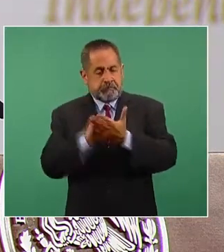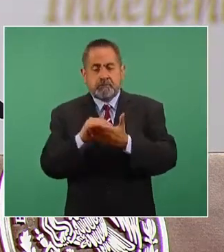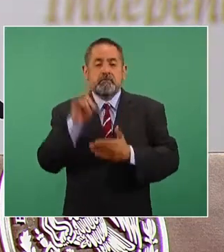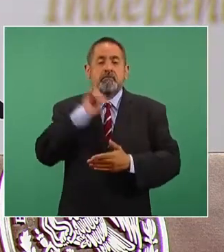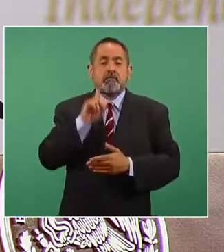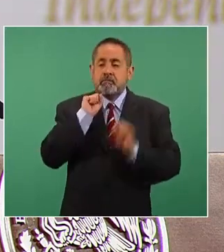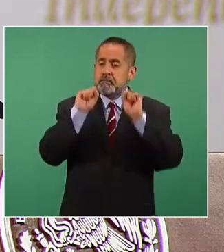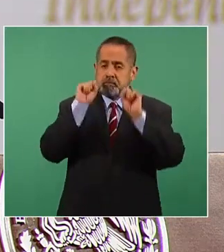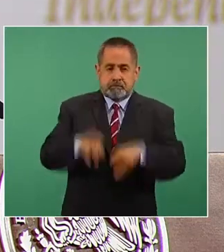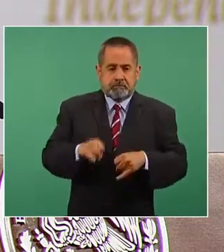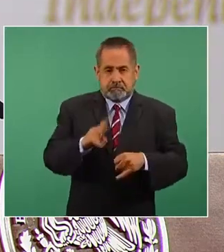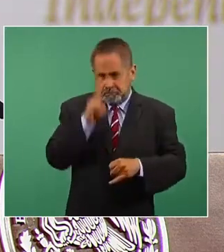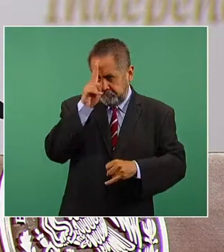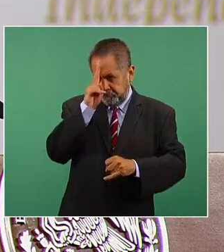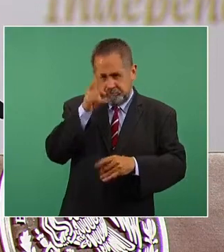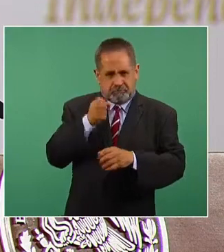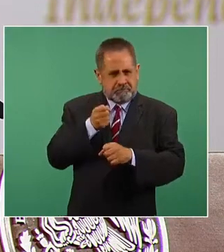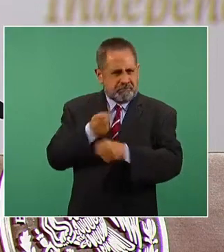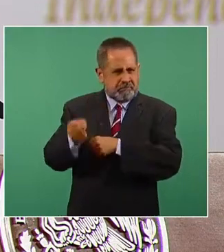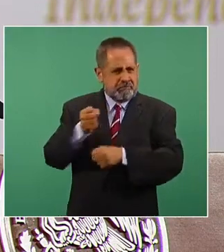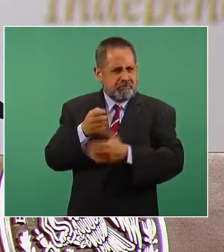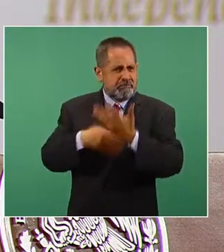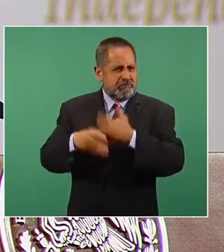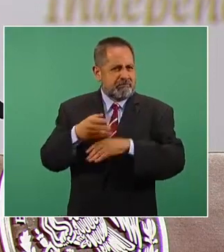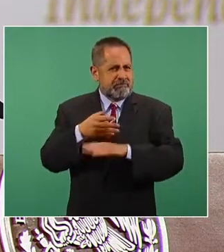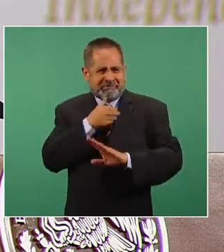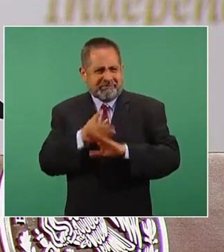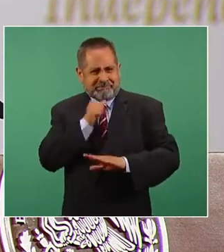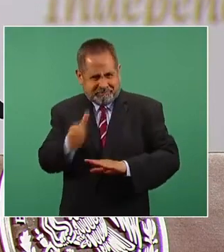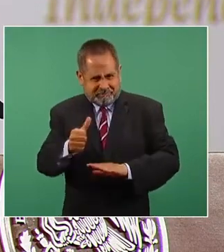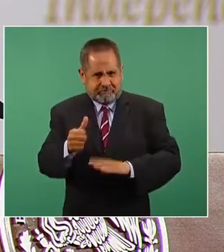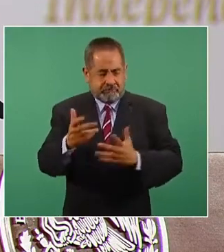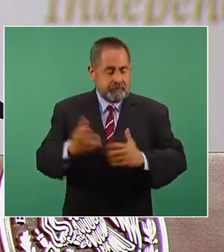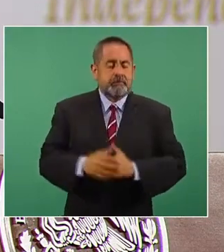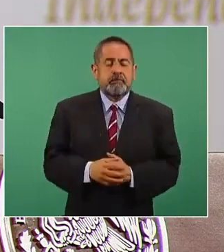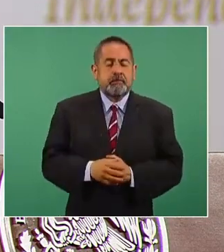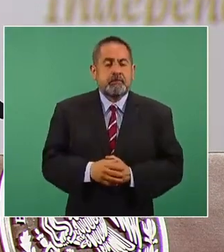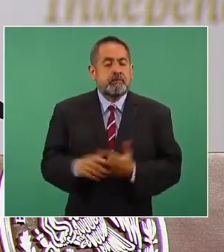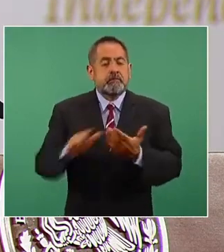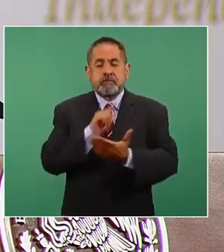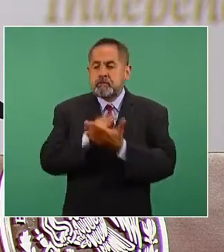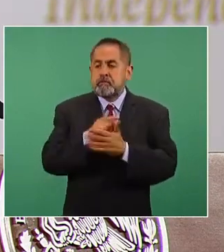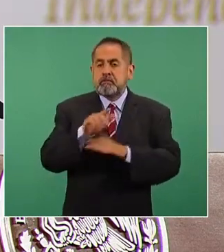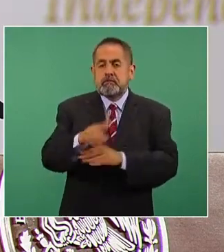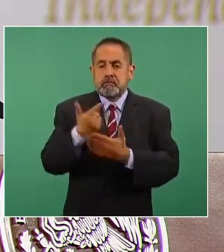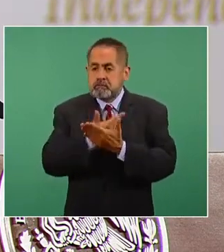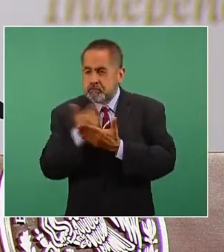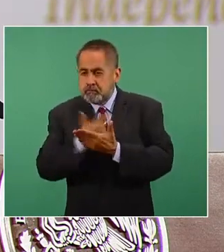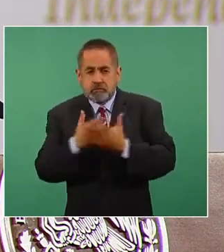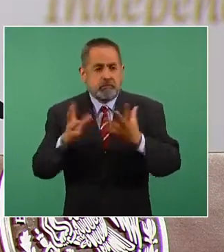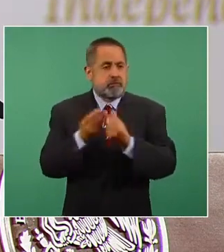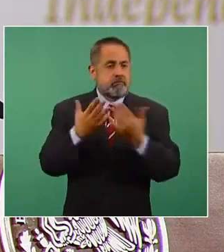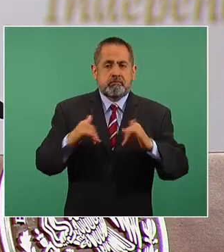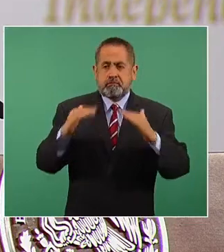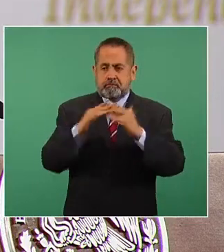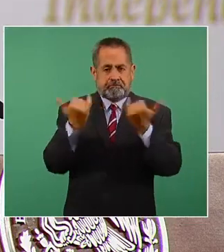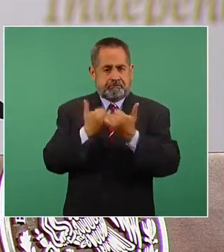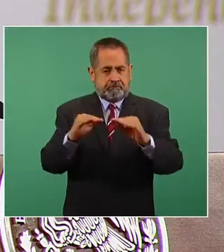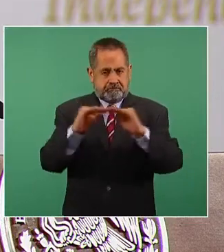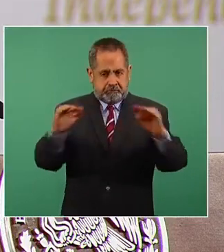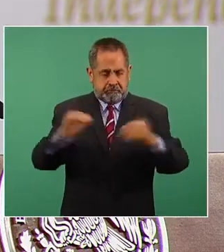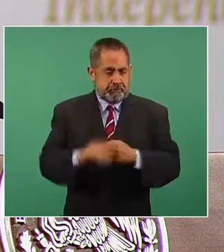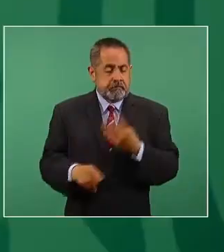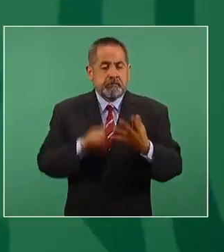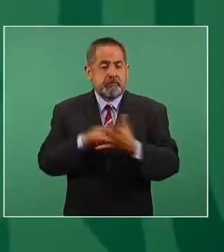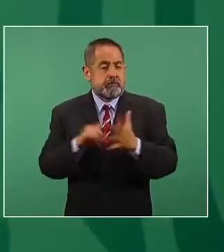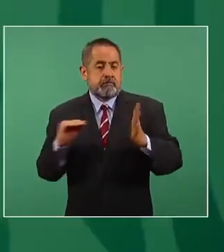Libre de Violencia, la aplicación de la Encuesta Nacional sobre la Dinámica de las Relaciones en los Hogares, la